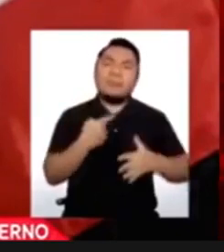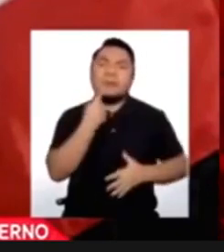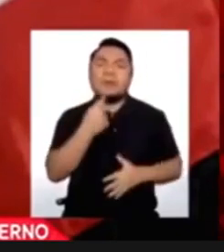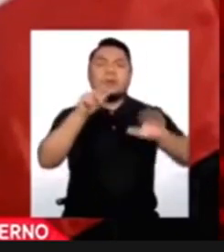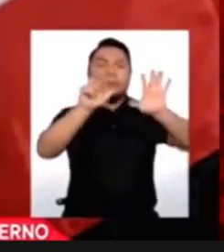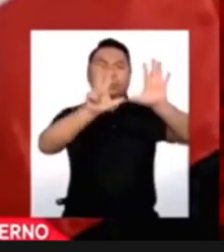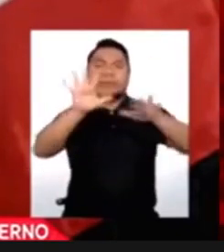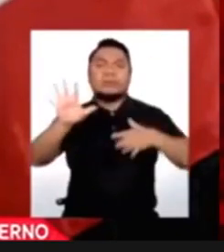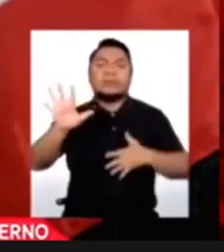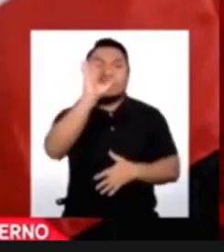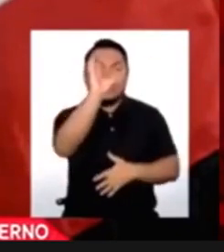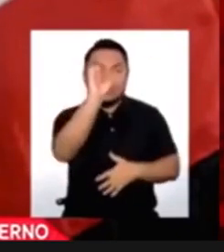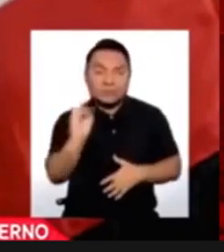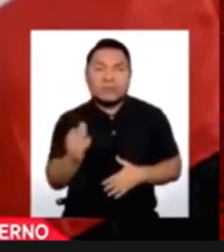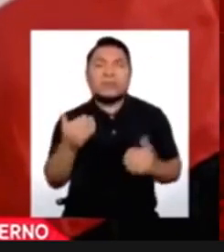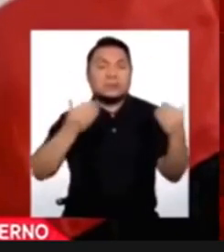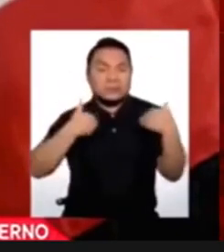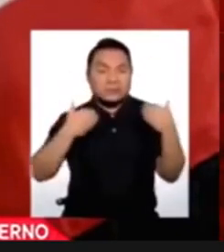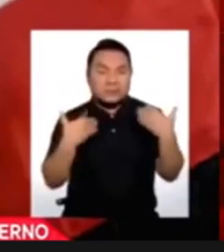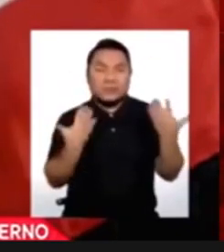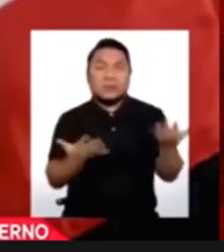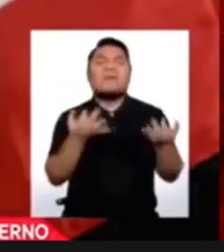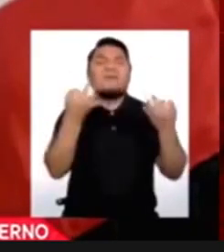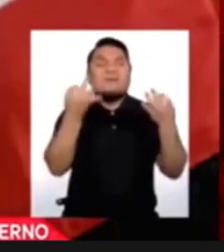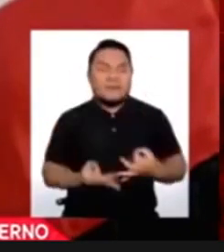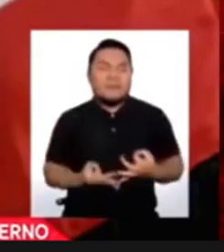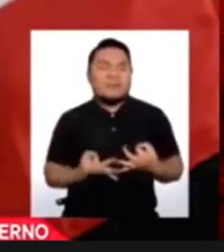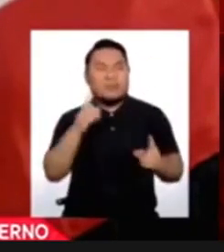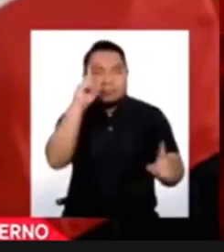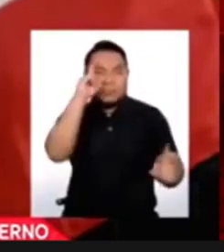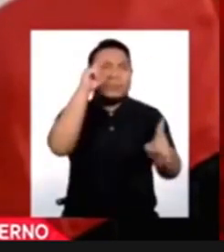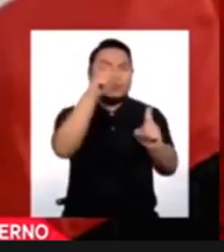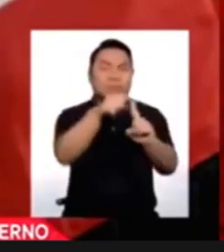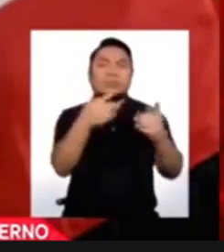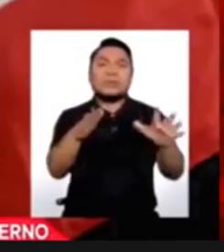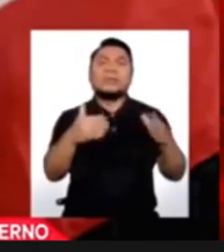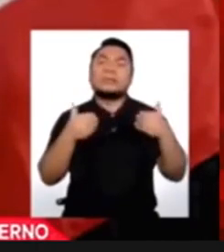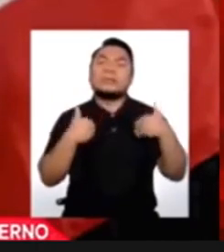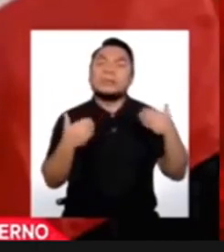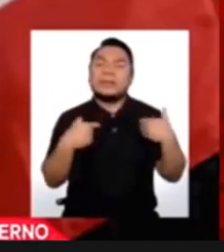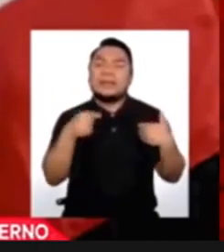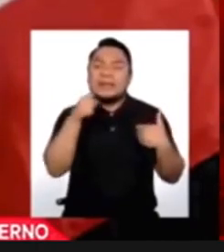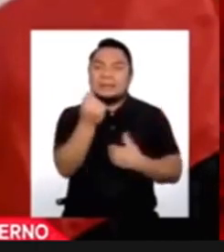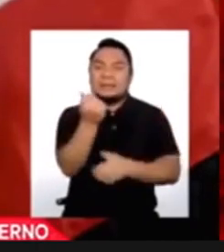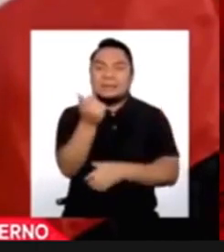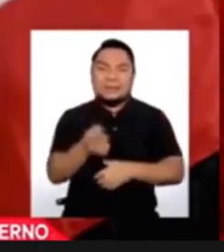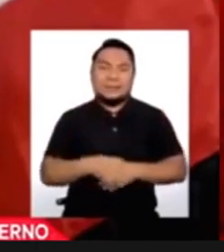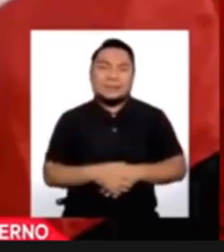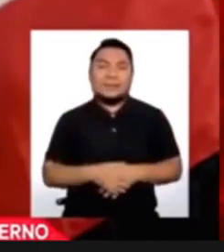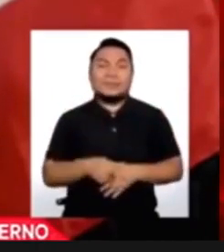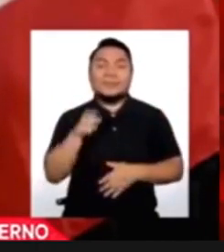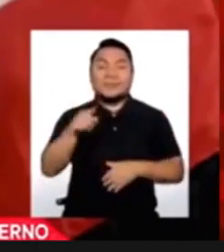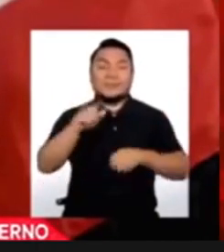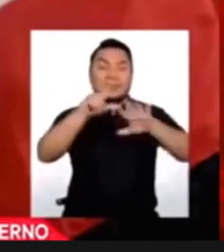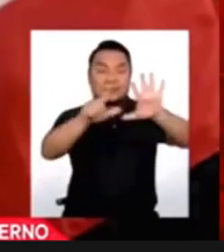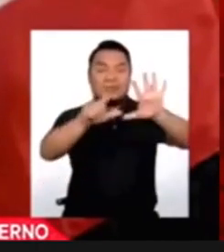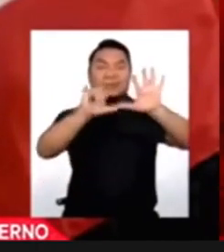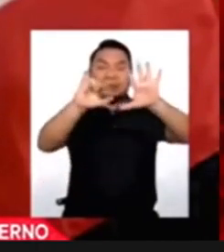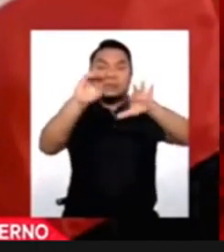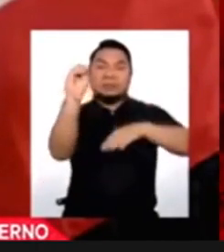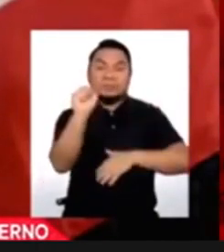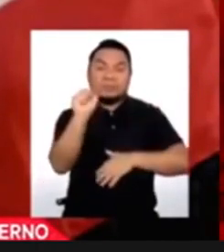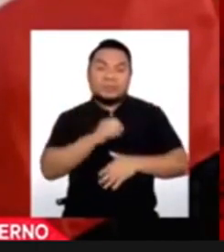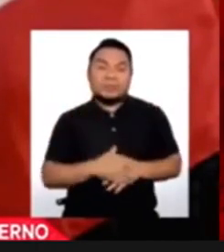un 85%, tenemos el firme propósito de que tengan este dinero, estos